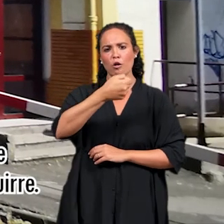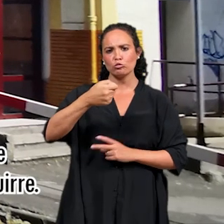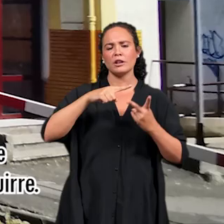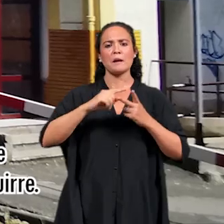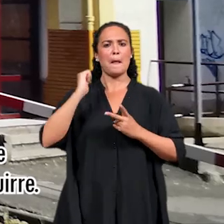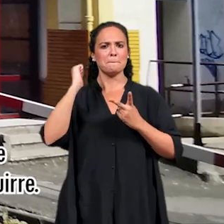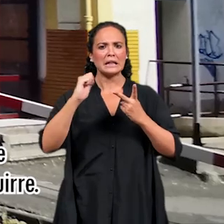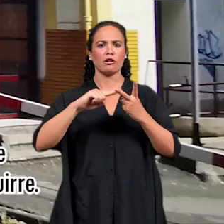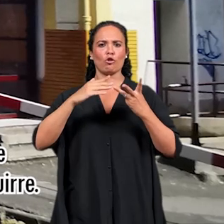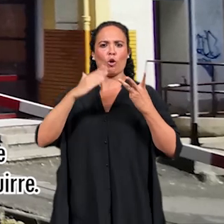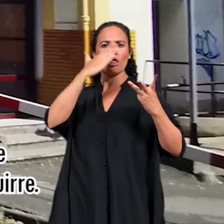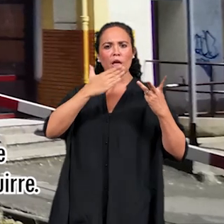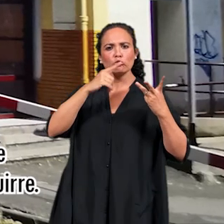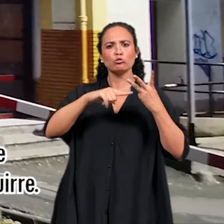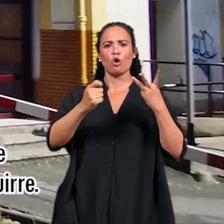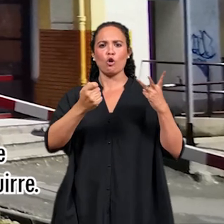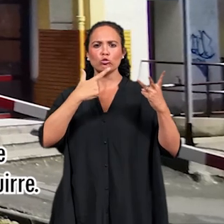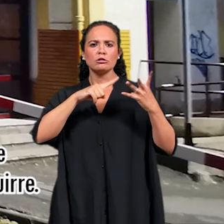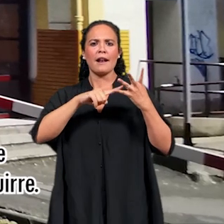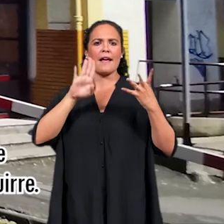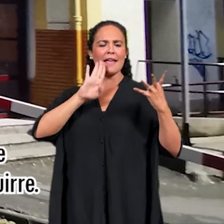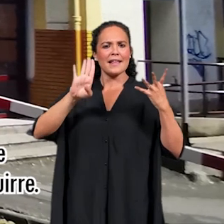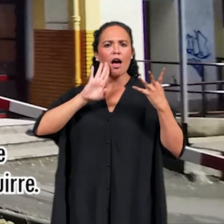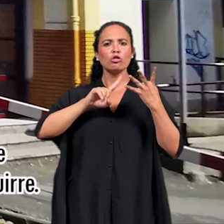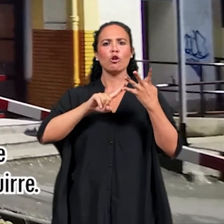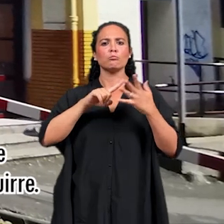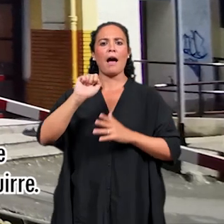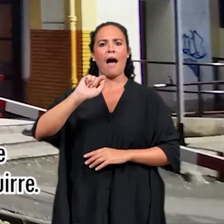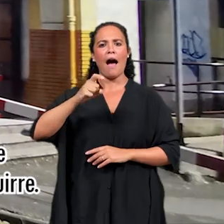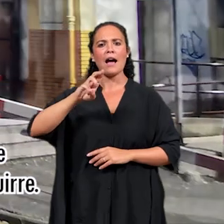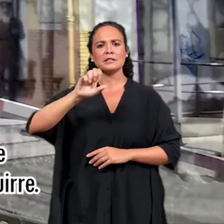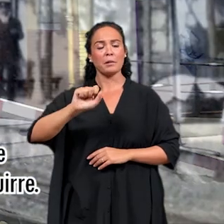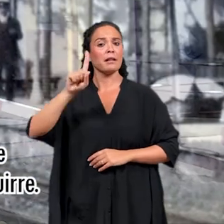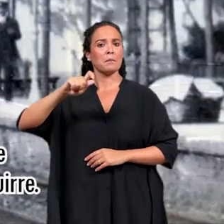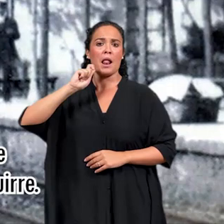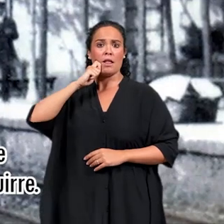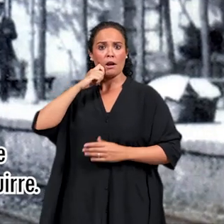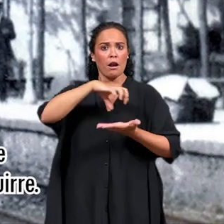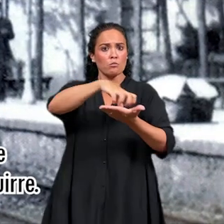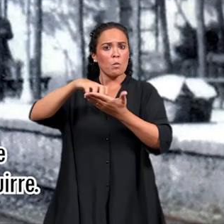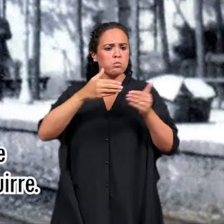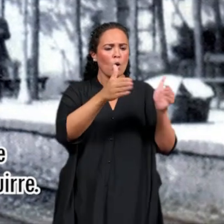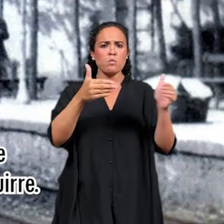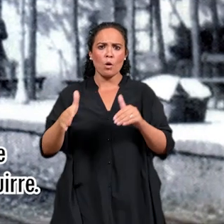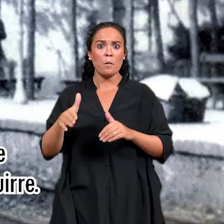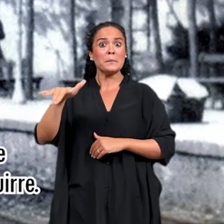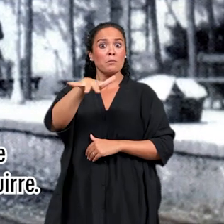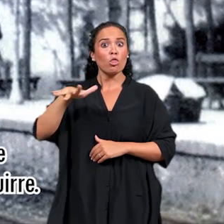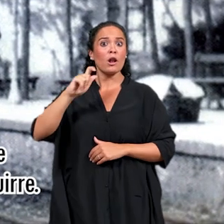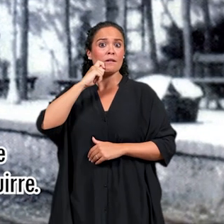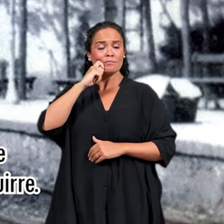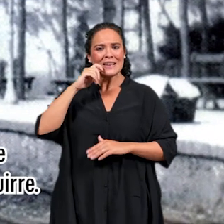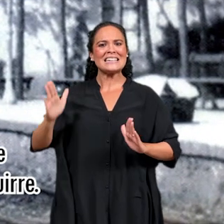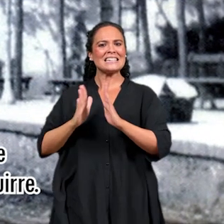Matico, Deusto, Luchana, Erandio, Aspe y Las Arenas, desde donde se accedía al barrio de Santa